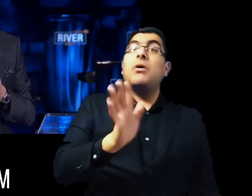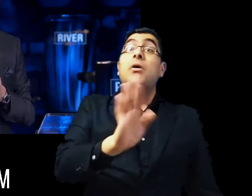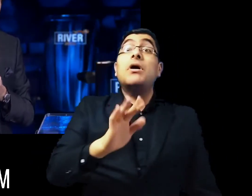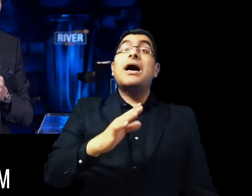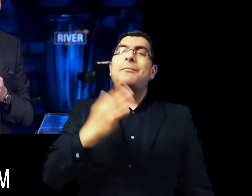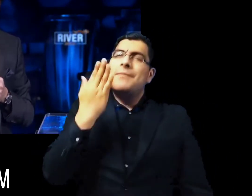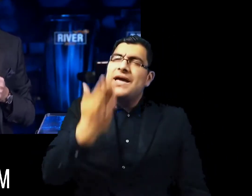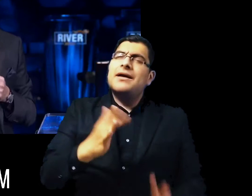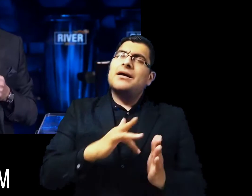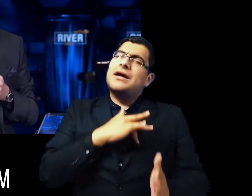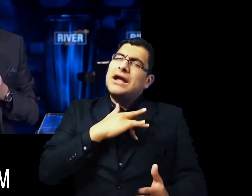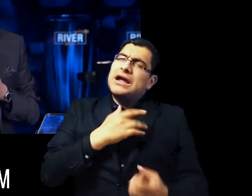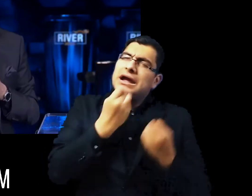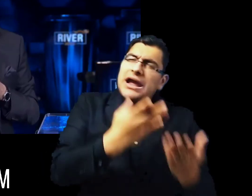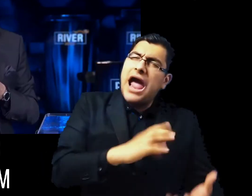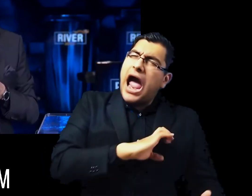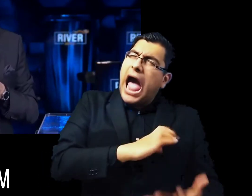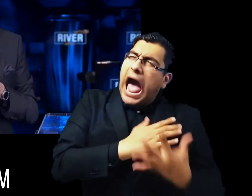pide misericordia.